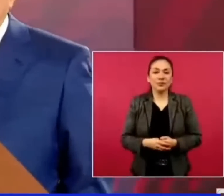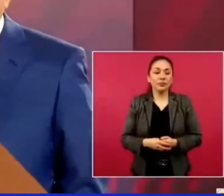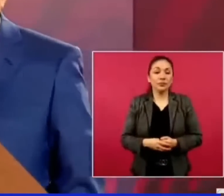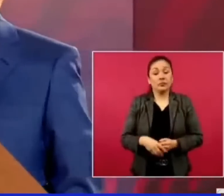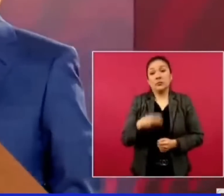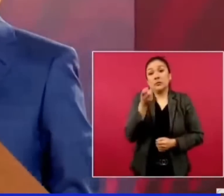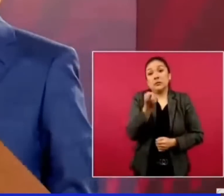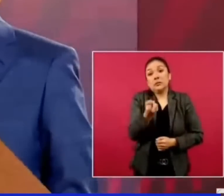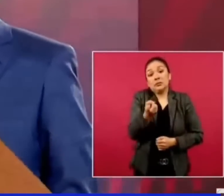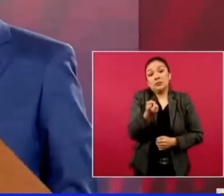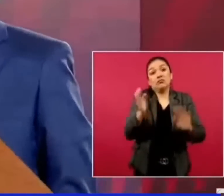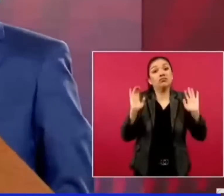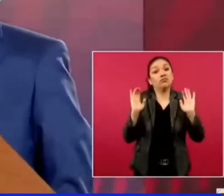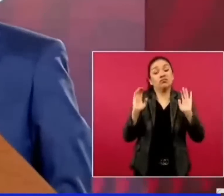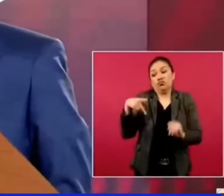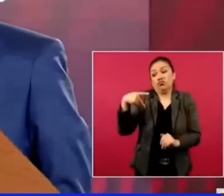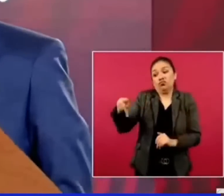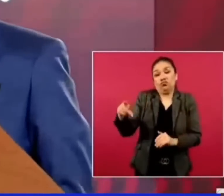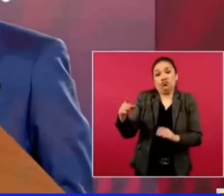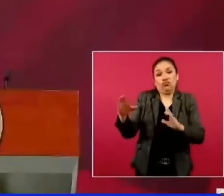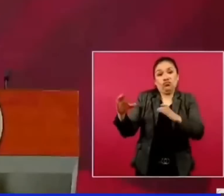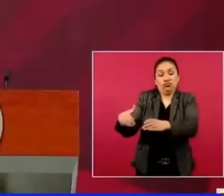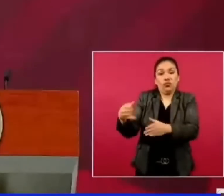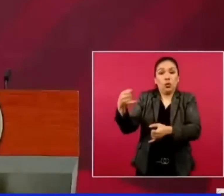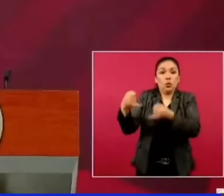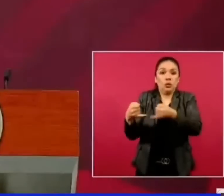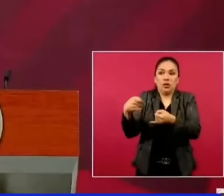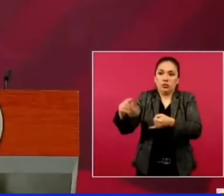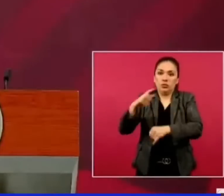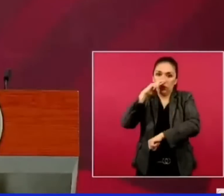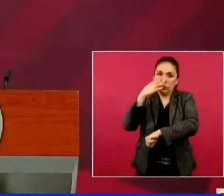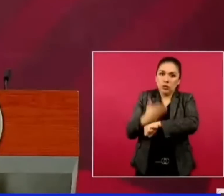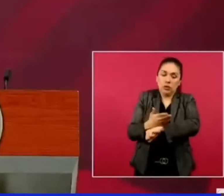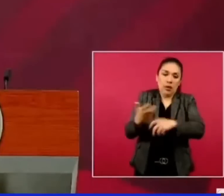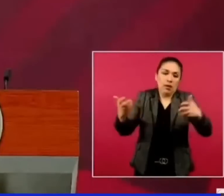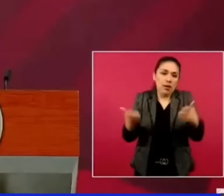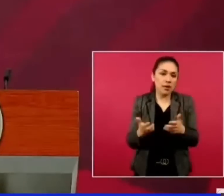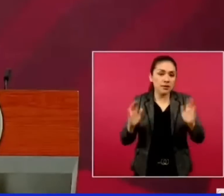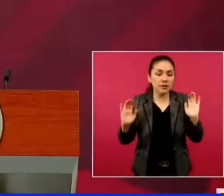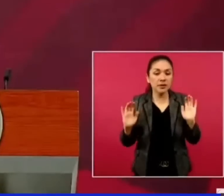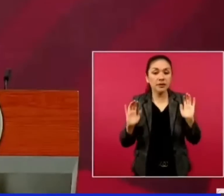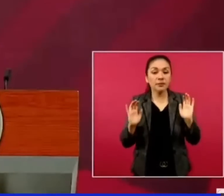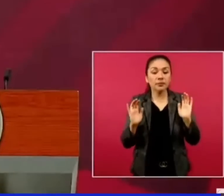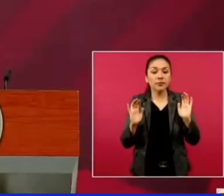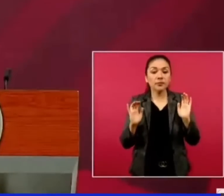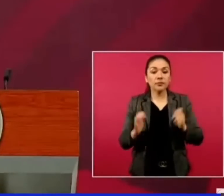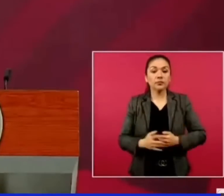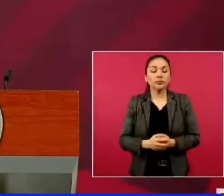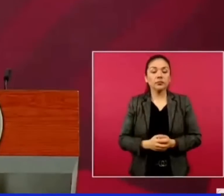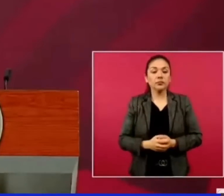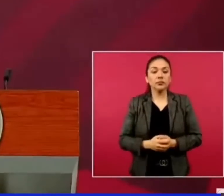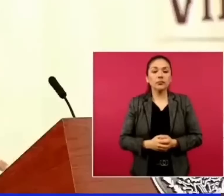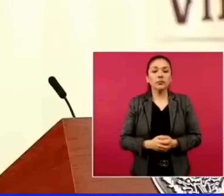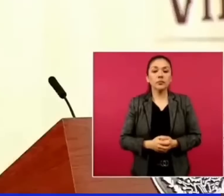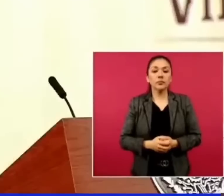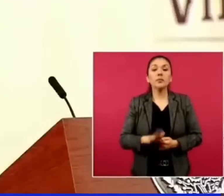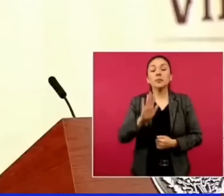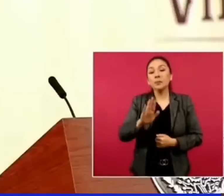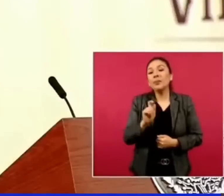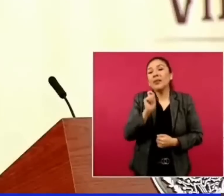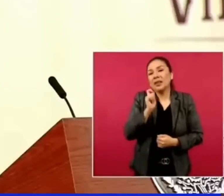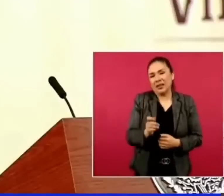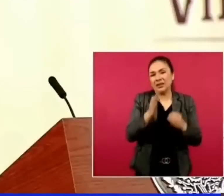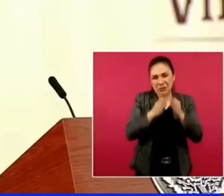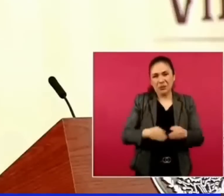corresponde, ¿sí?, al Poder Judicial. Lo que es importante